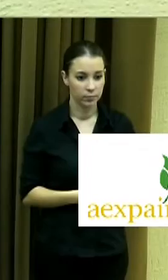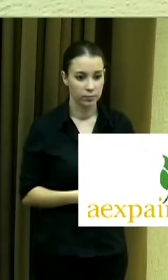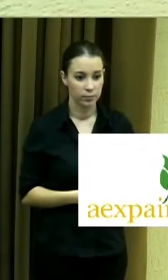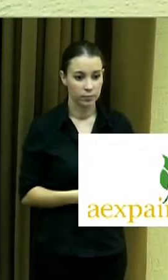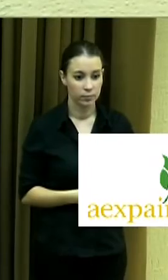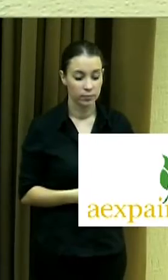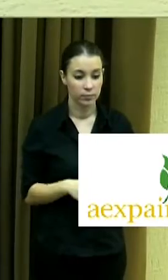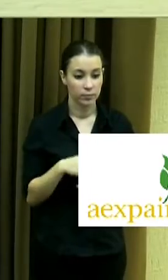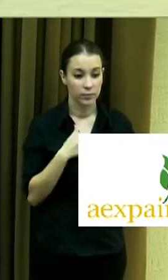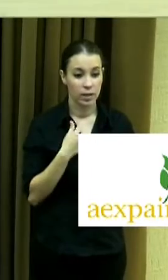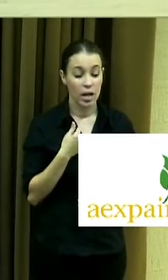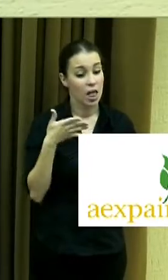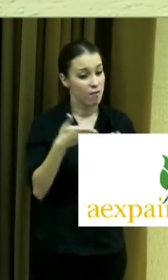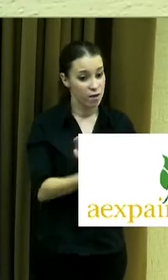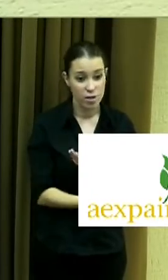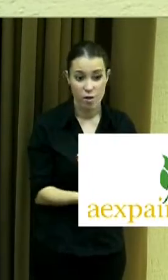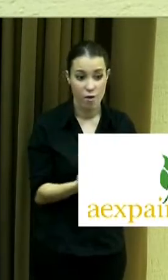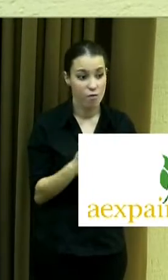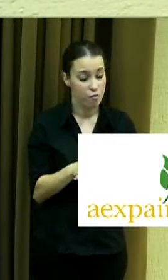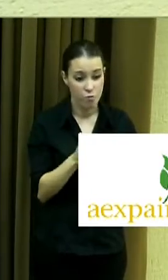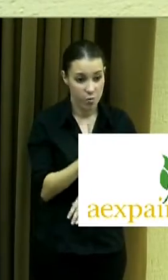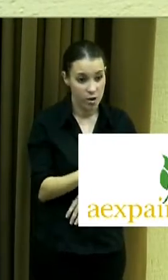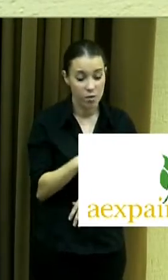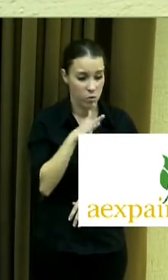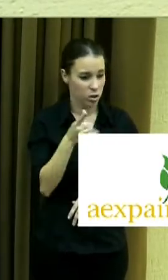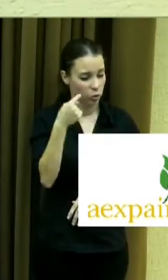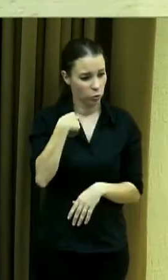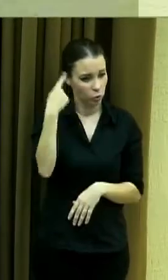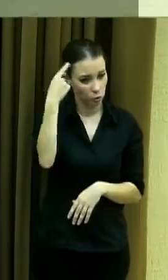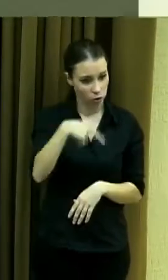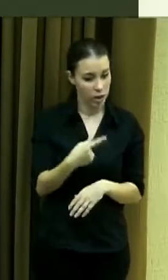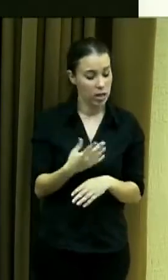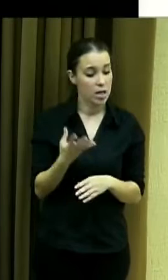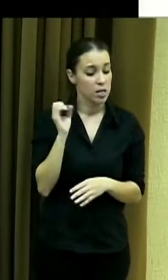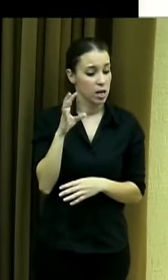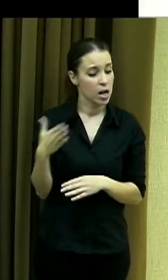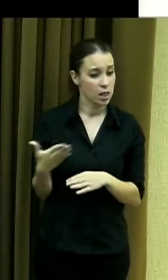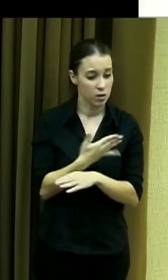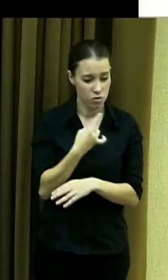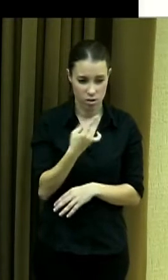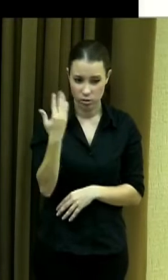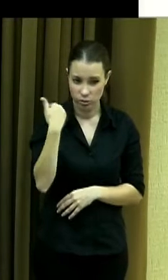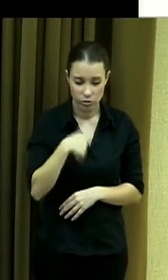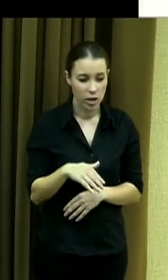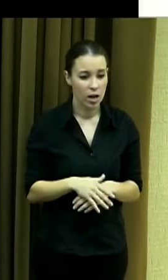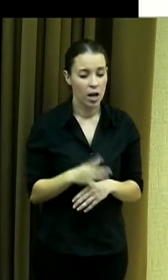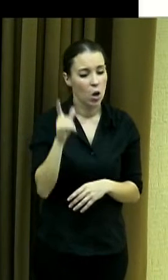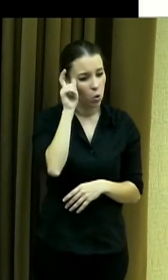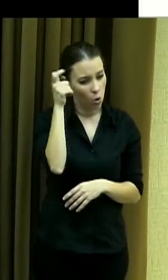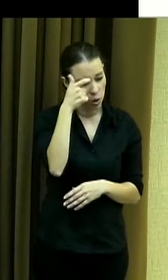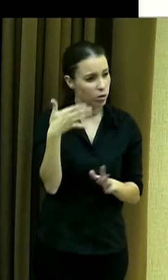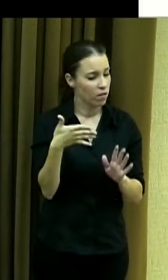No me voy a parar en la definición porque sé que se ha comentado en charlas anteriores. Ya saben ustedes el concepto,